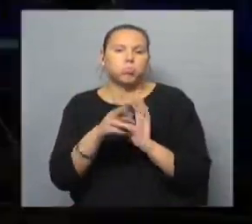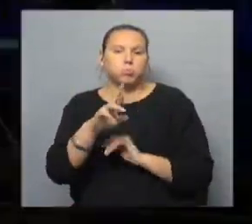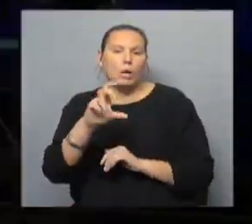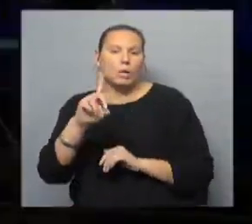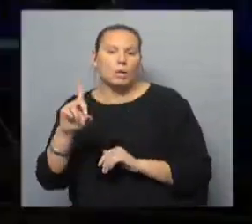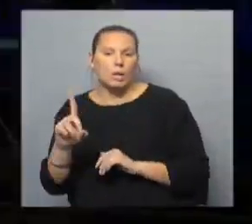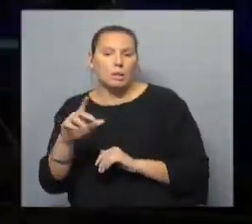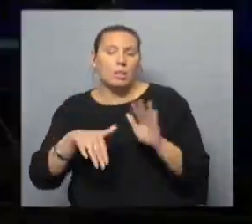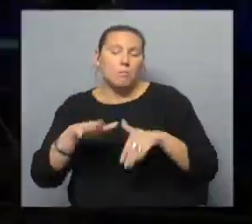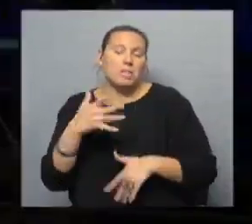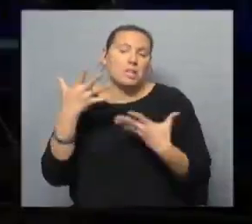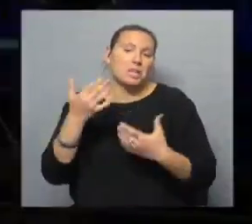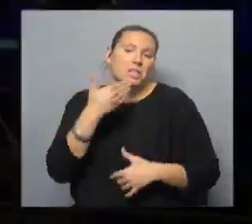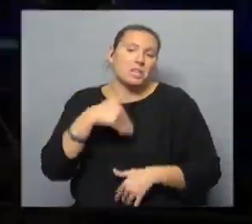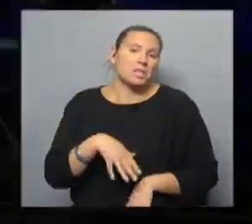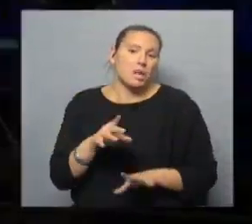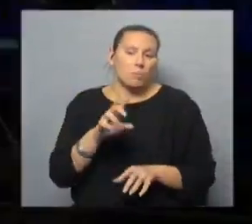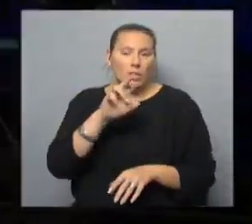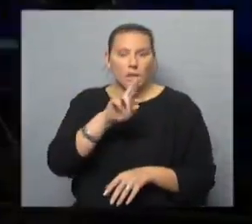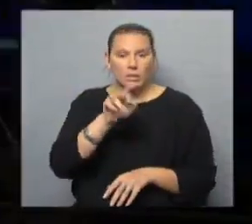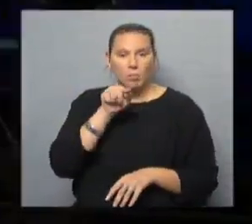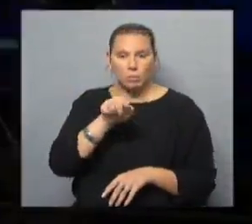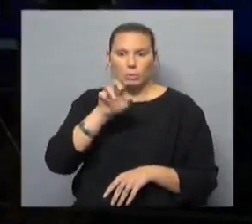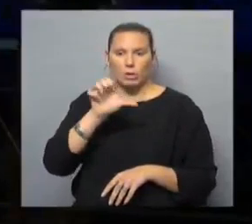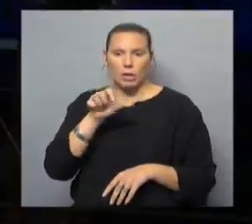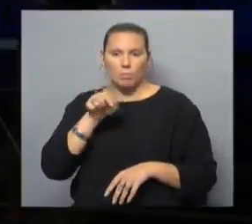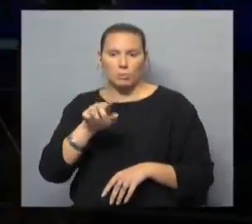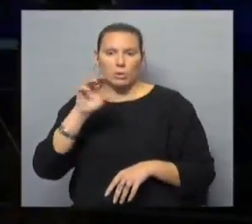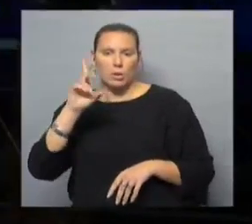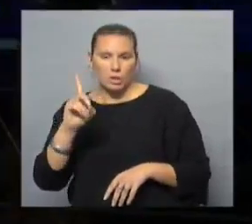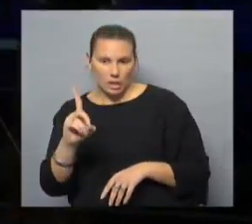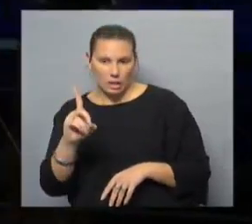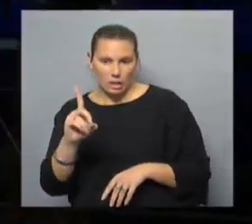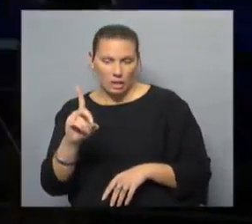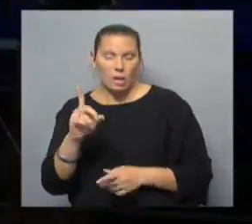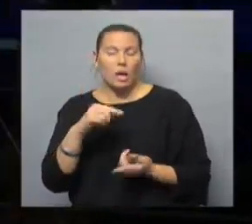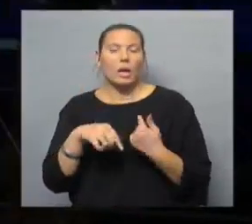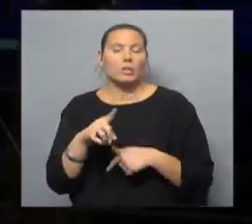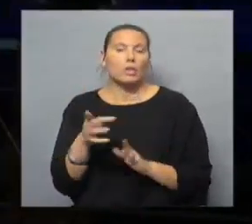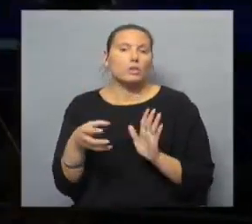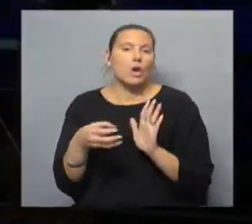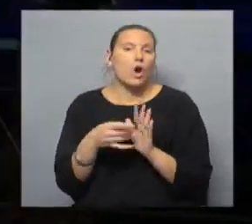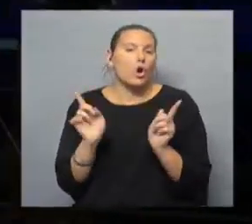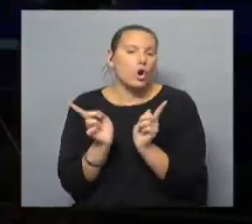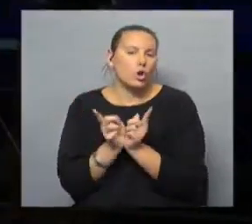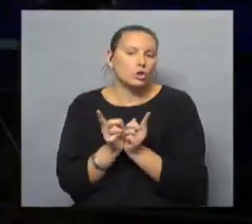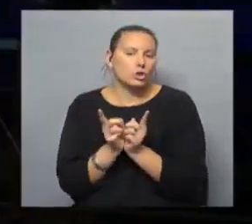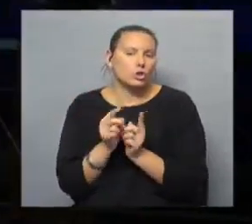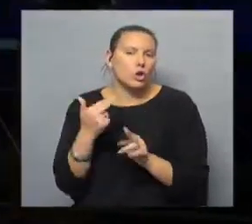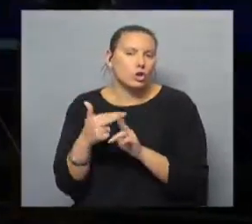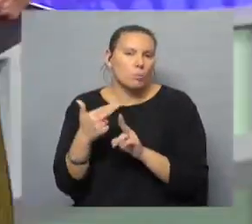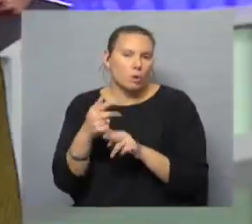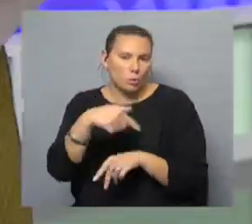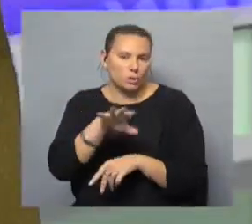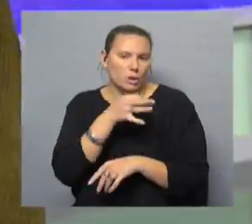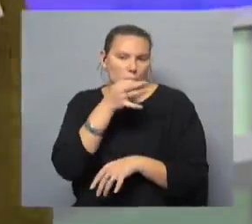guste. Pero yo quiero preguntar eso, porque tiene puntito. Exacto. En el EP es R.E.D. Ustedes no van a